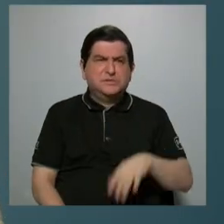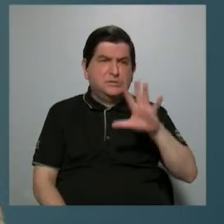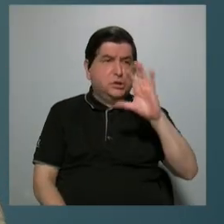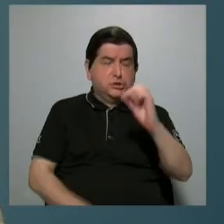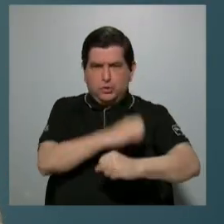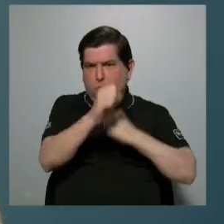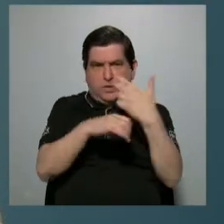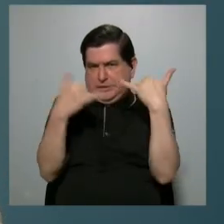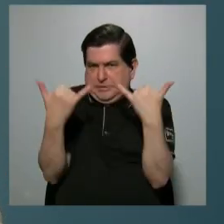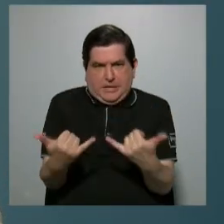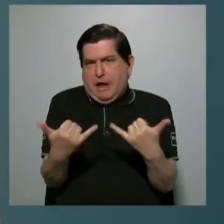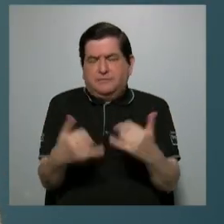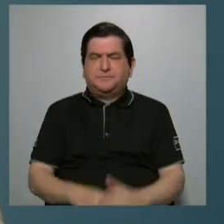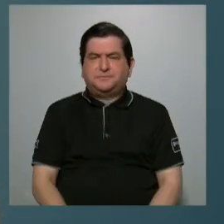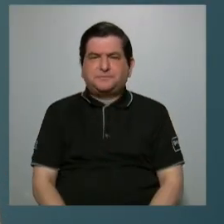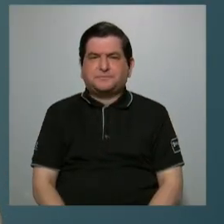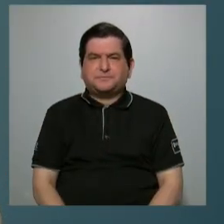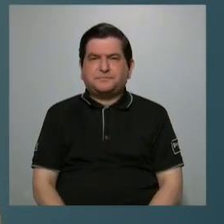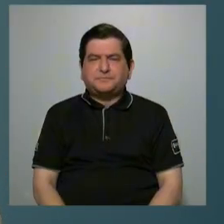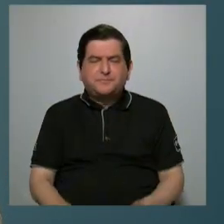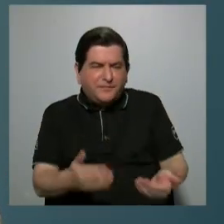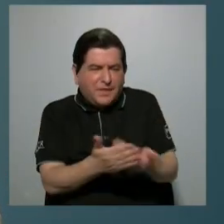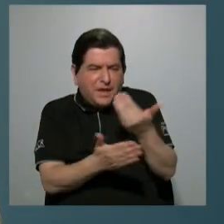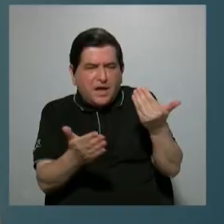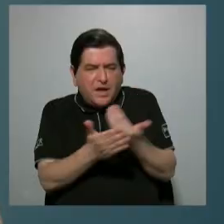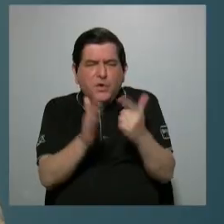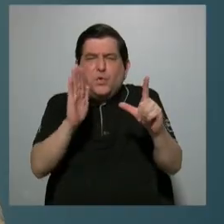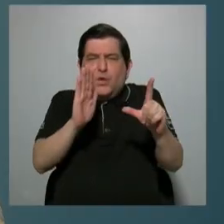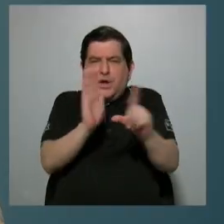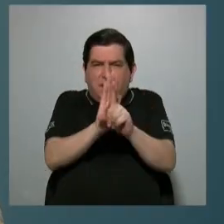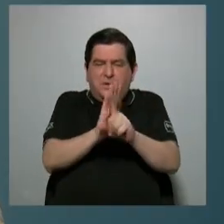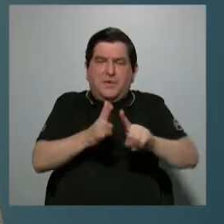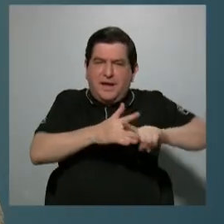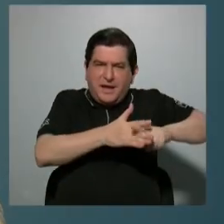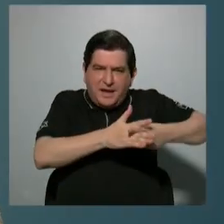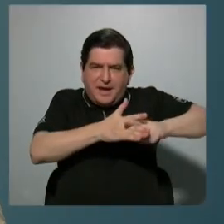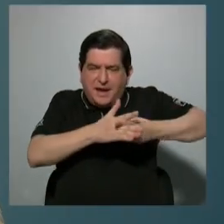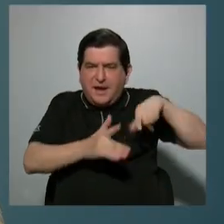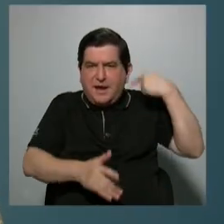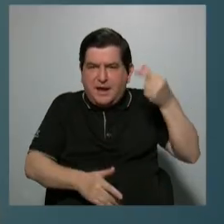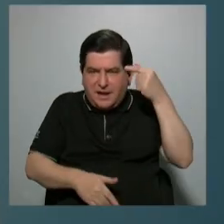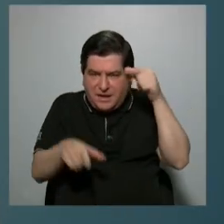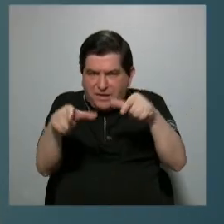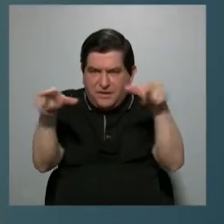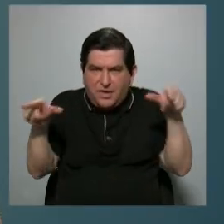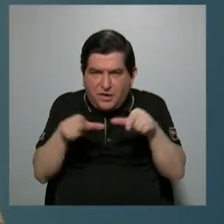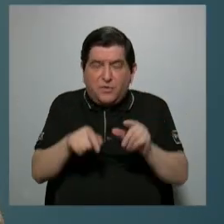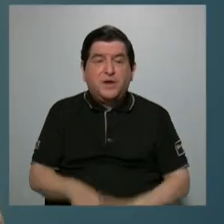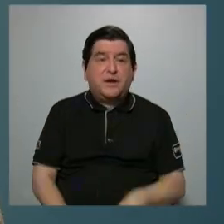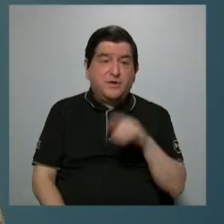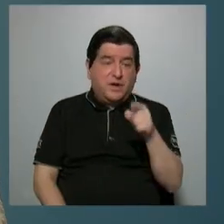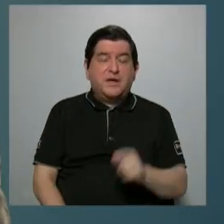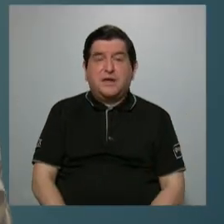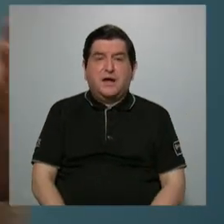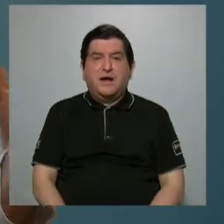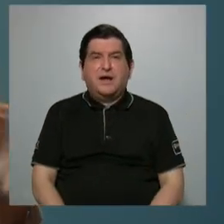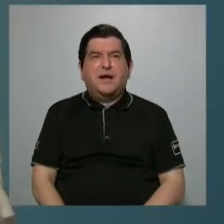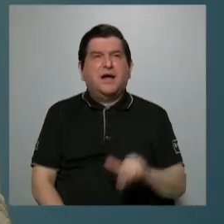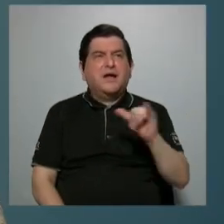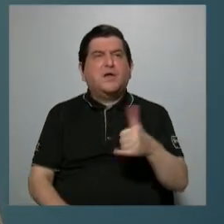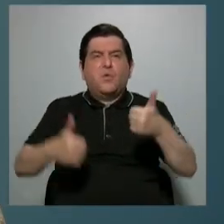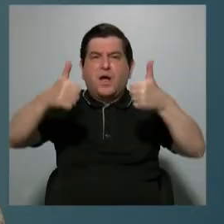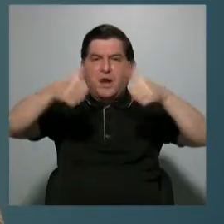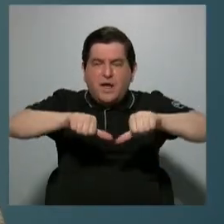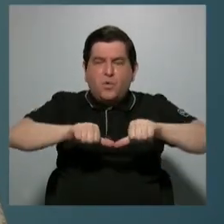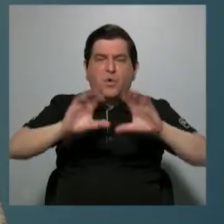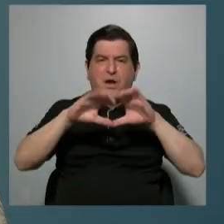ya, y entonces renueva su legislación, las herramientas de gobierno local, allá se llaman ordenanzas, serían como nuestros acuerdos de